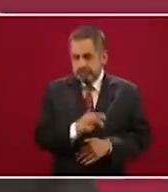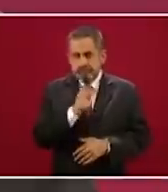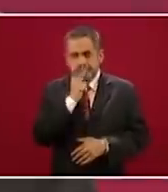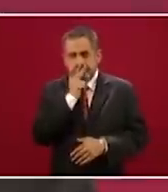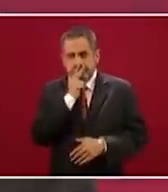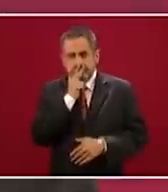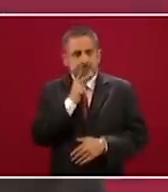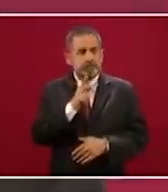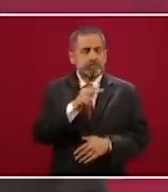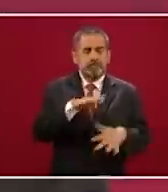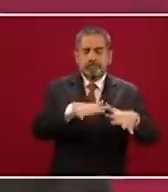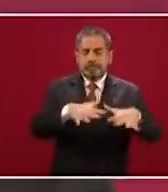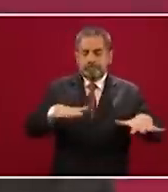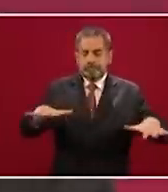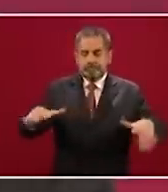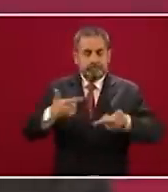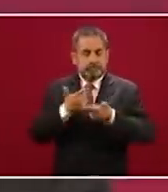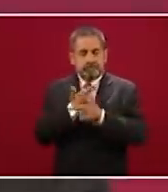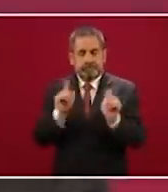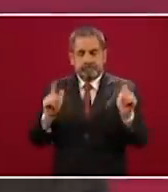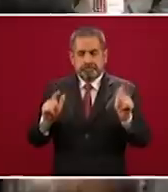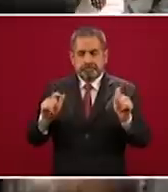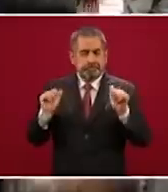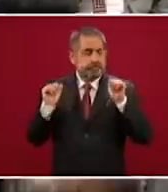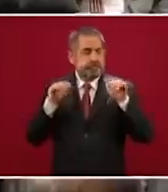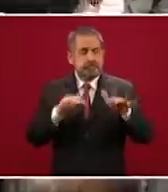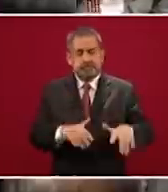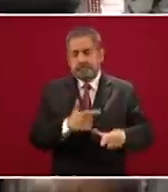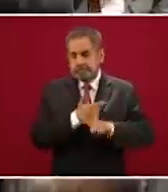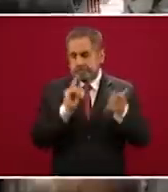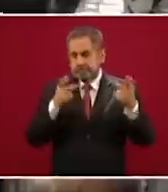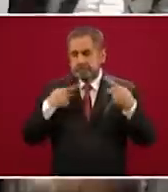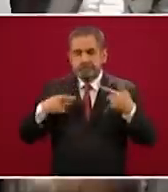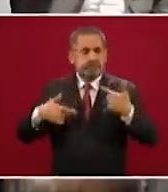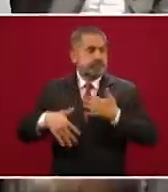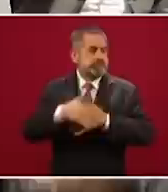en una playa pública y en un parque.